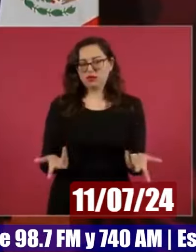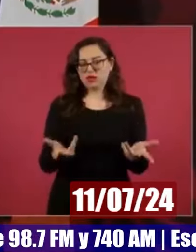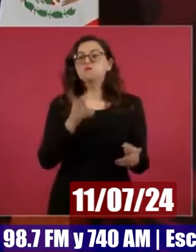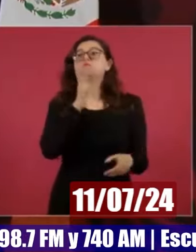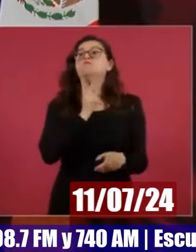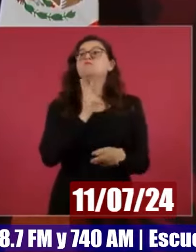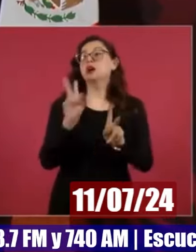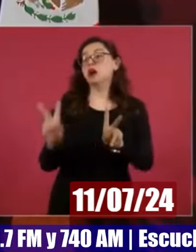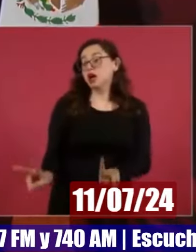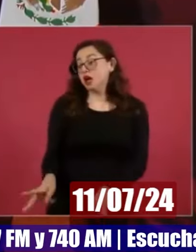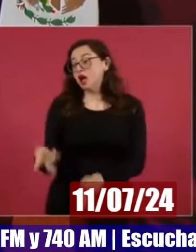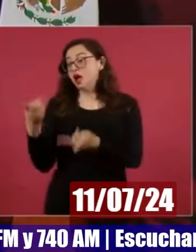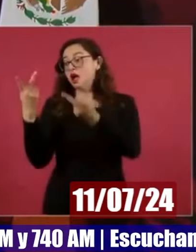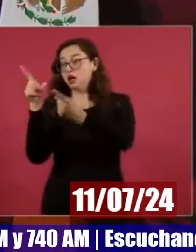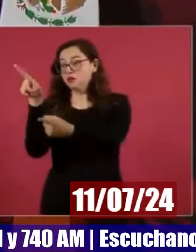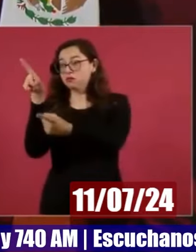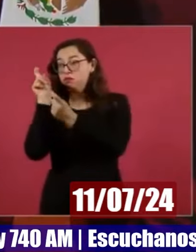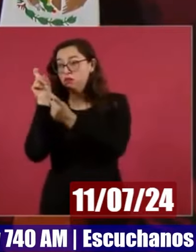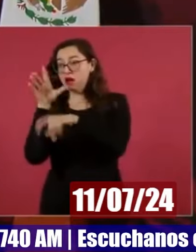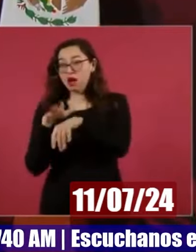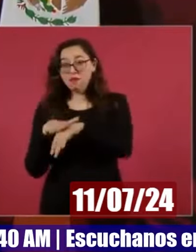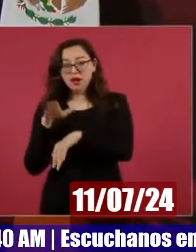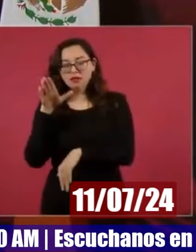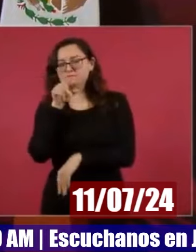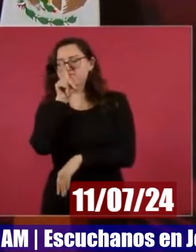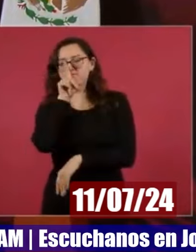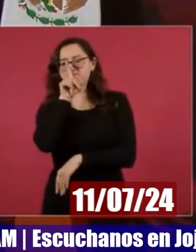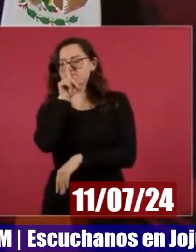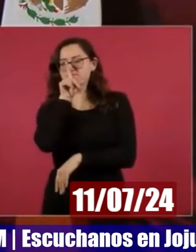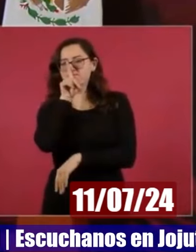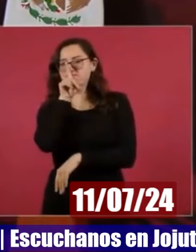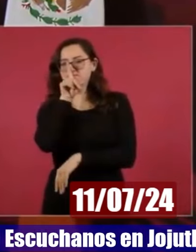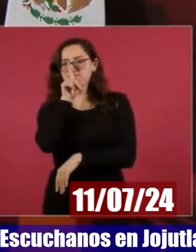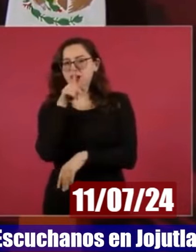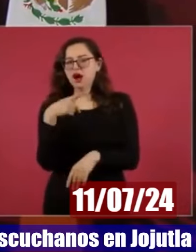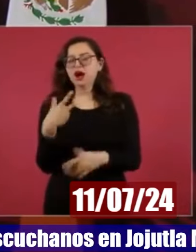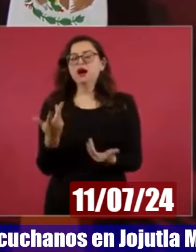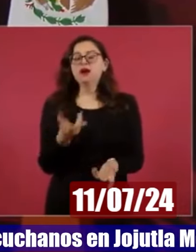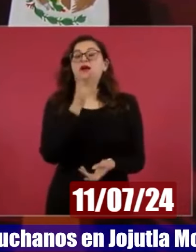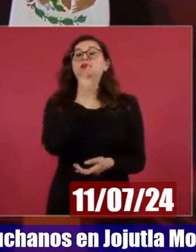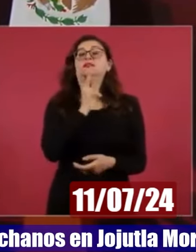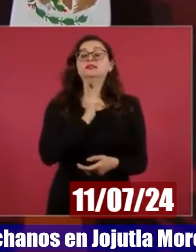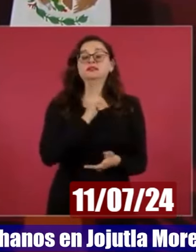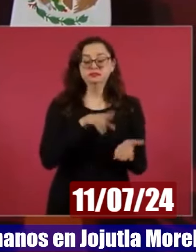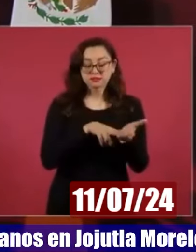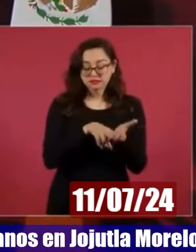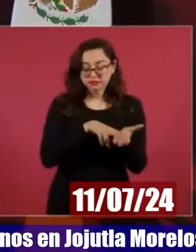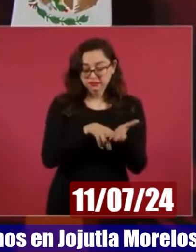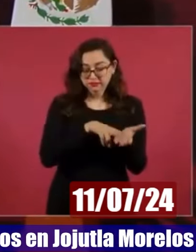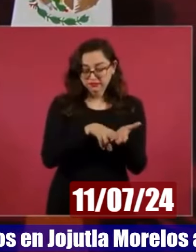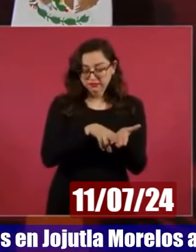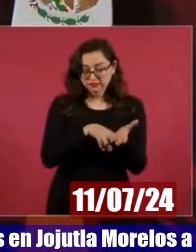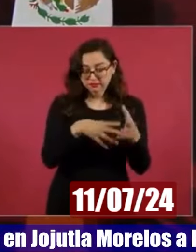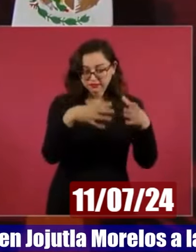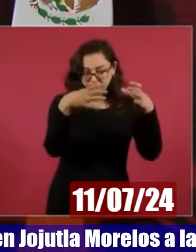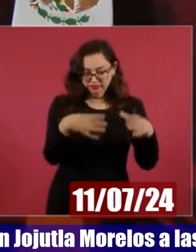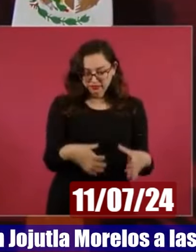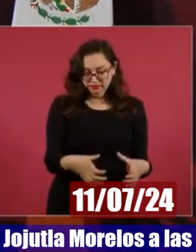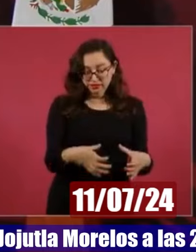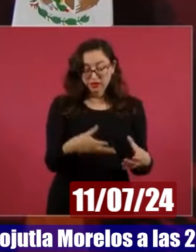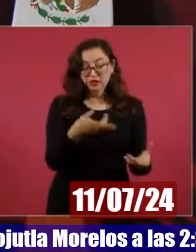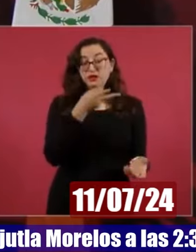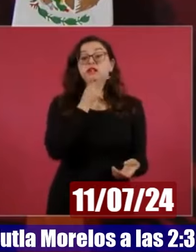ya se han mostrado datos recientemente hablamos también sobre el impacto real de los precios de la gasolina subió o bajó